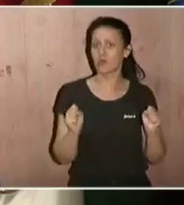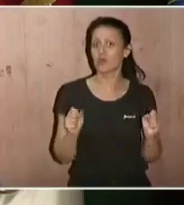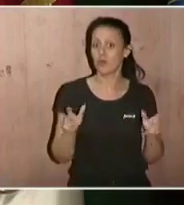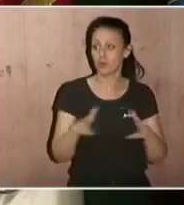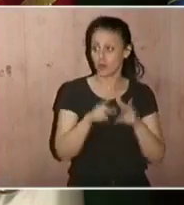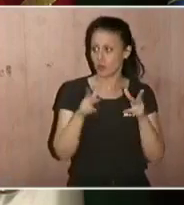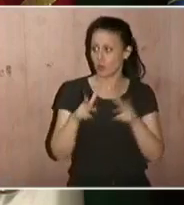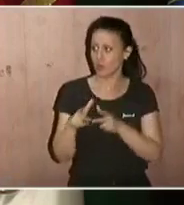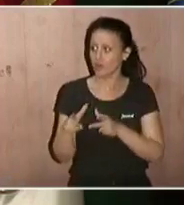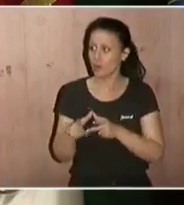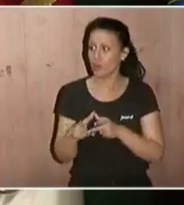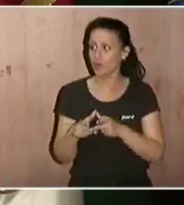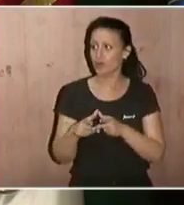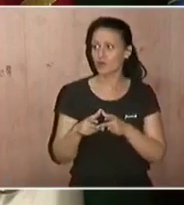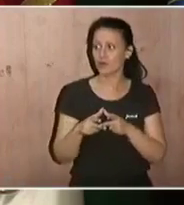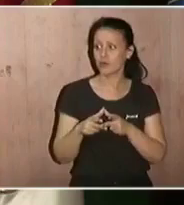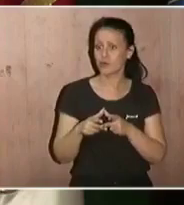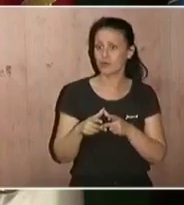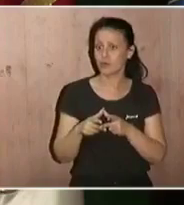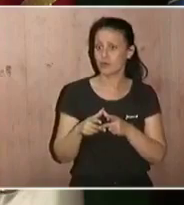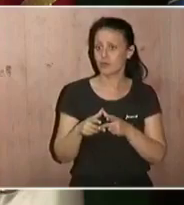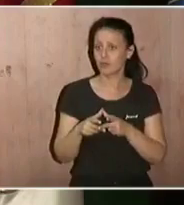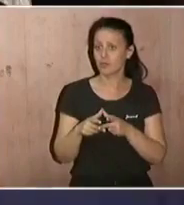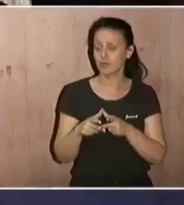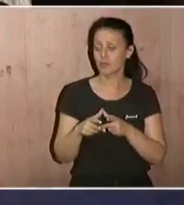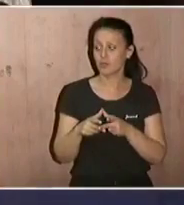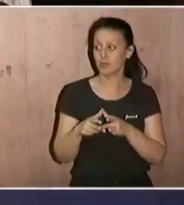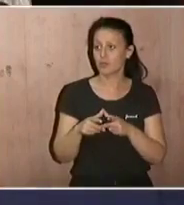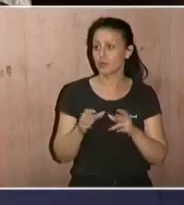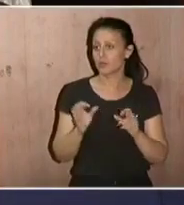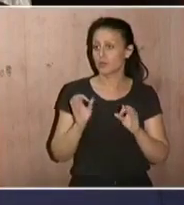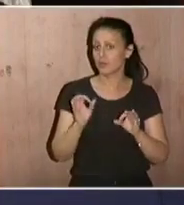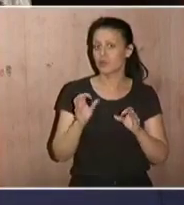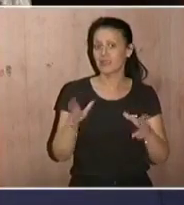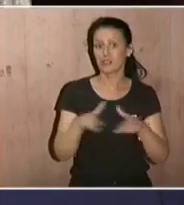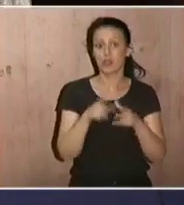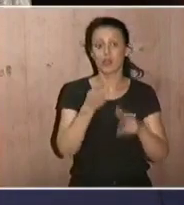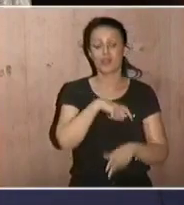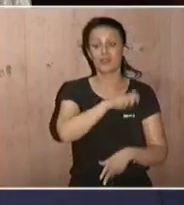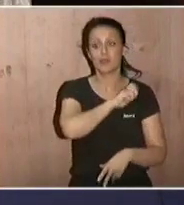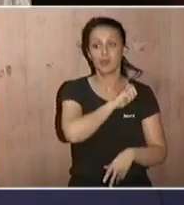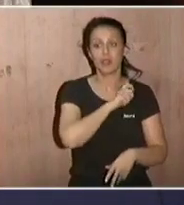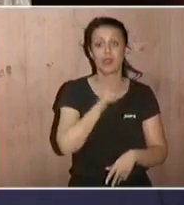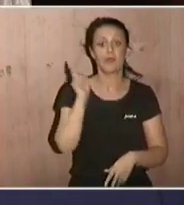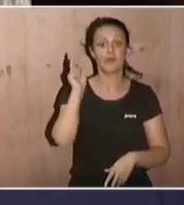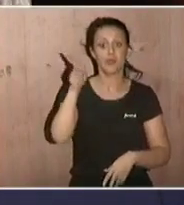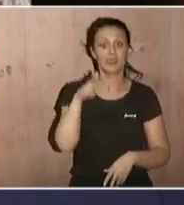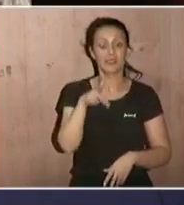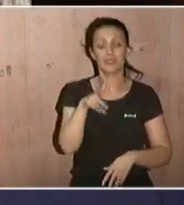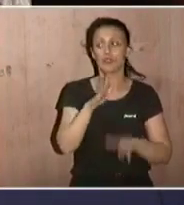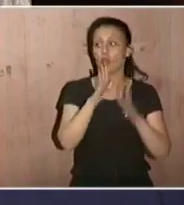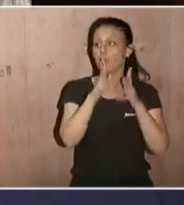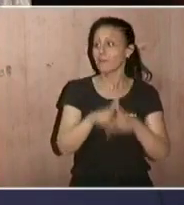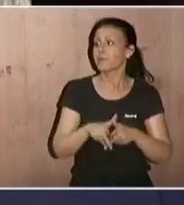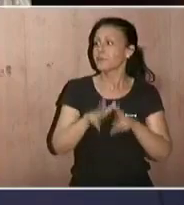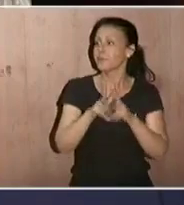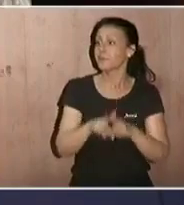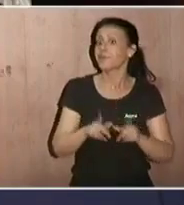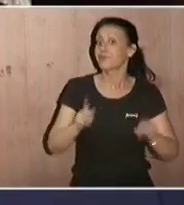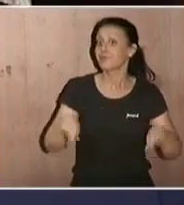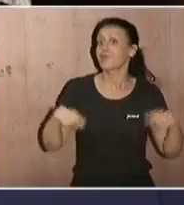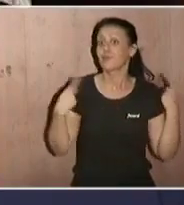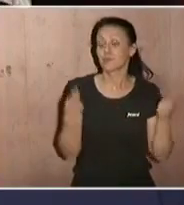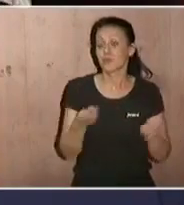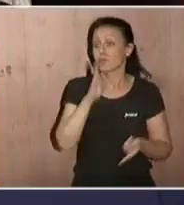asociaciones de la correspondiente disciplina, en caso concreto la Asociación Española de Profesores de Derecho Administrativo, que es una consecuencia